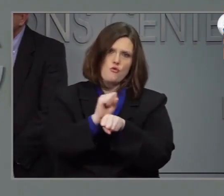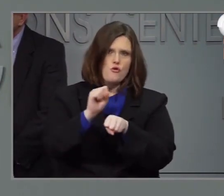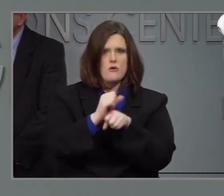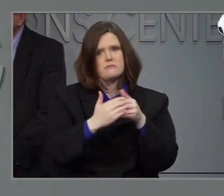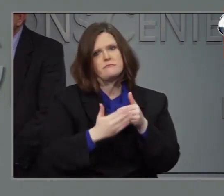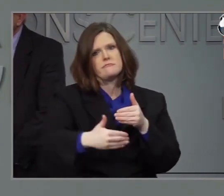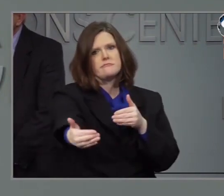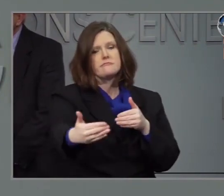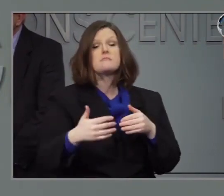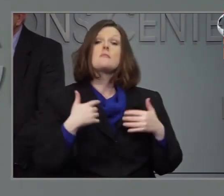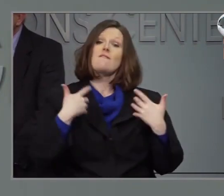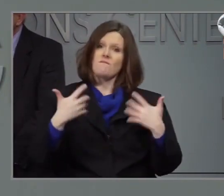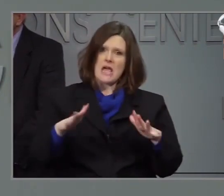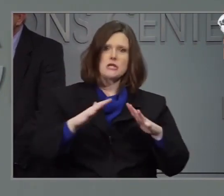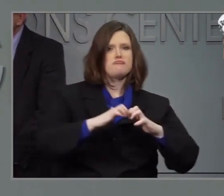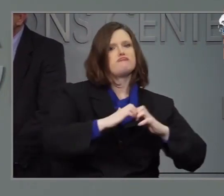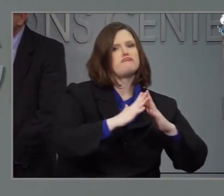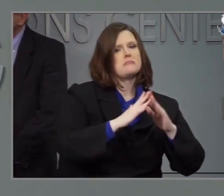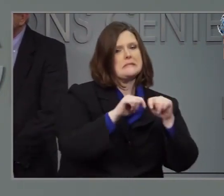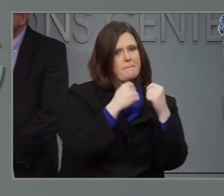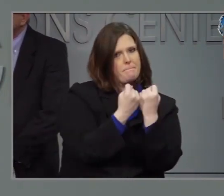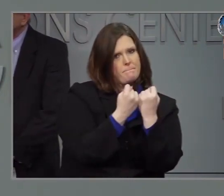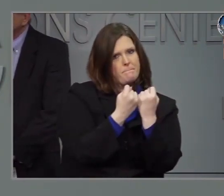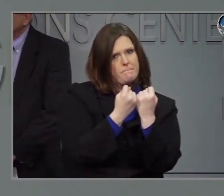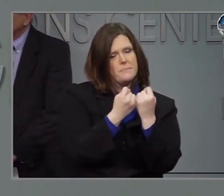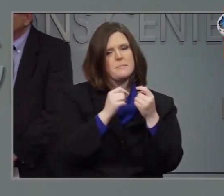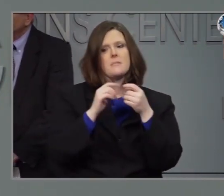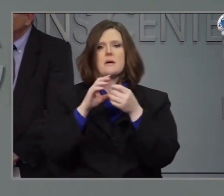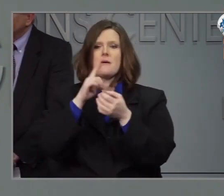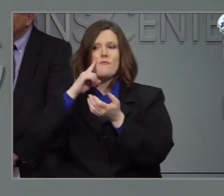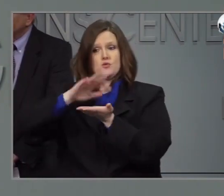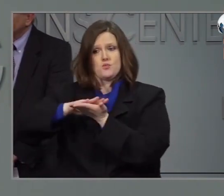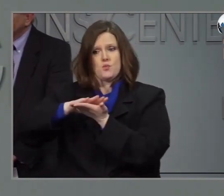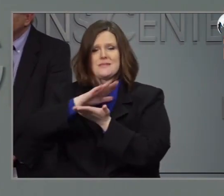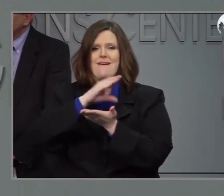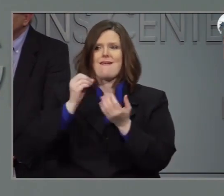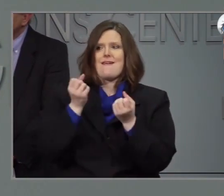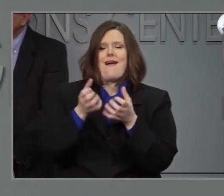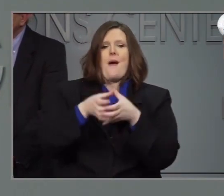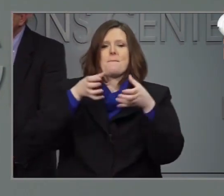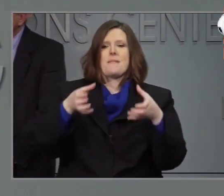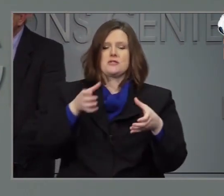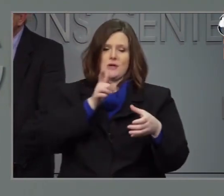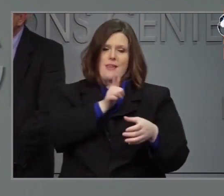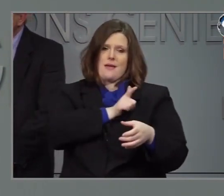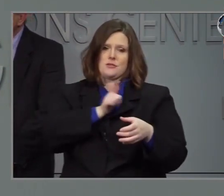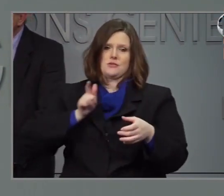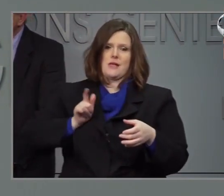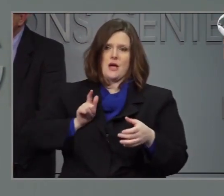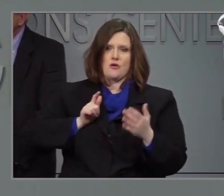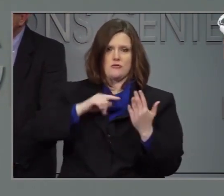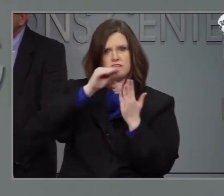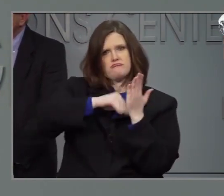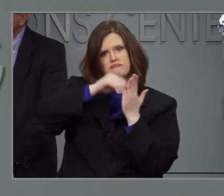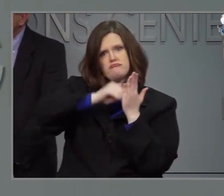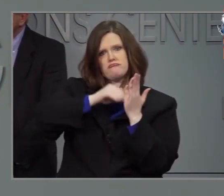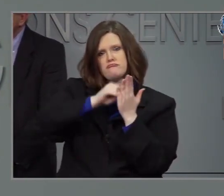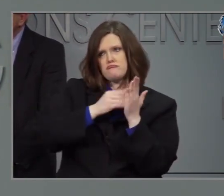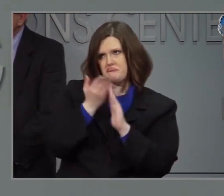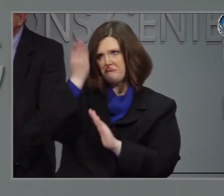tenemos establecido equipos que han iniciado planes para las escuelas y las solicitudes legislativas que van a ser